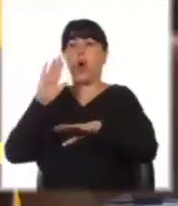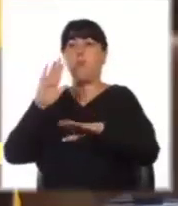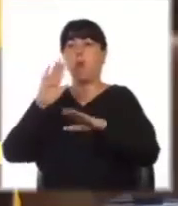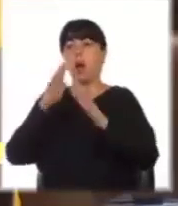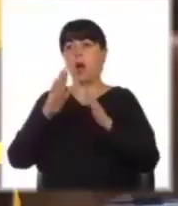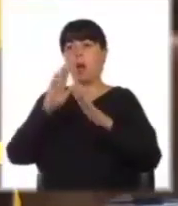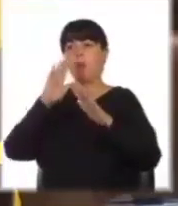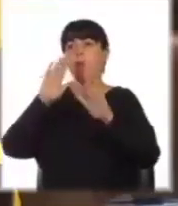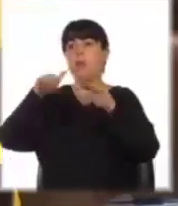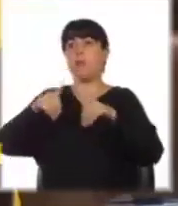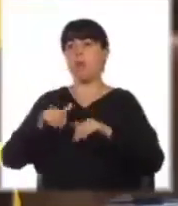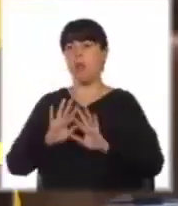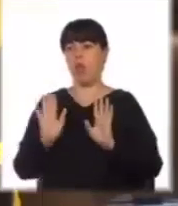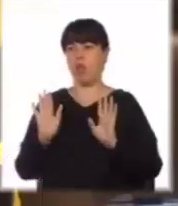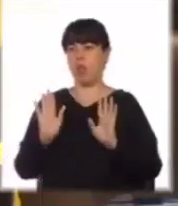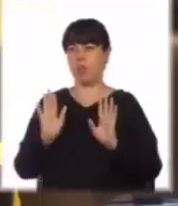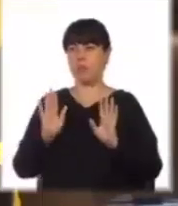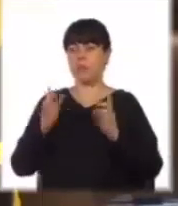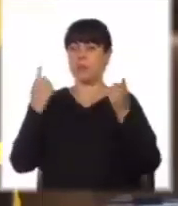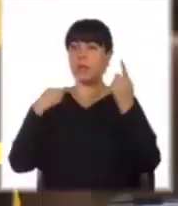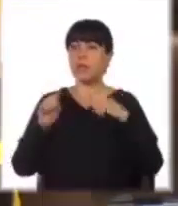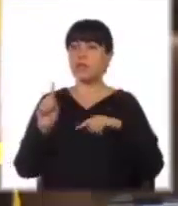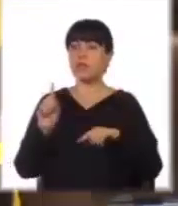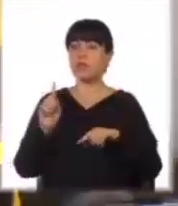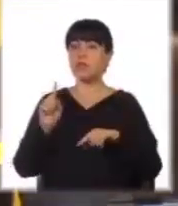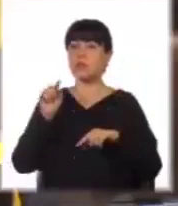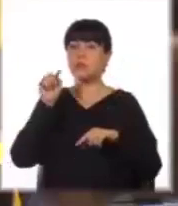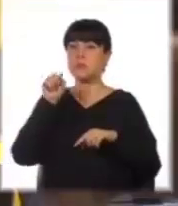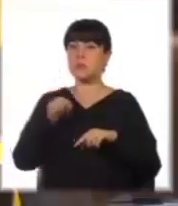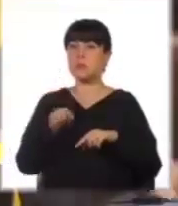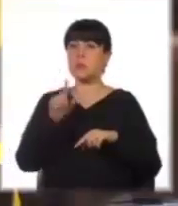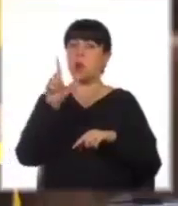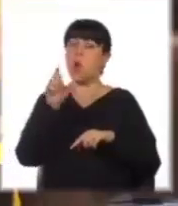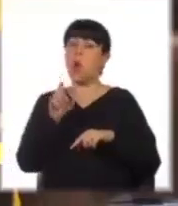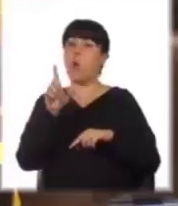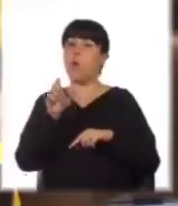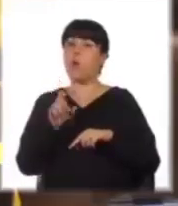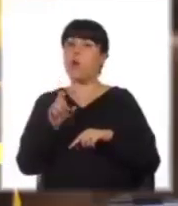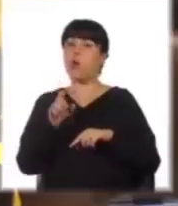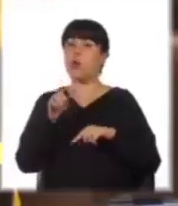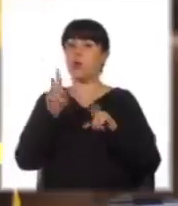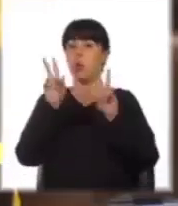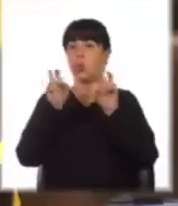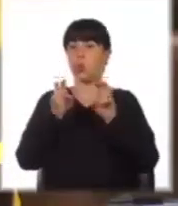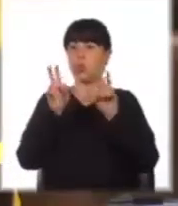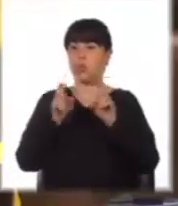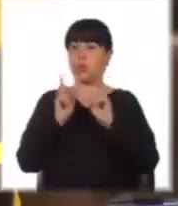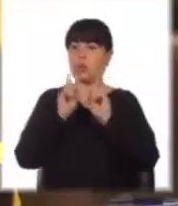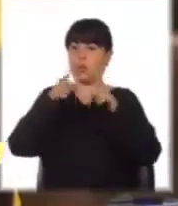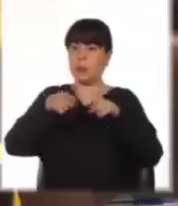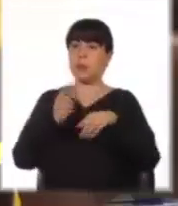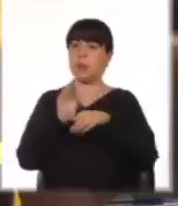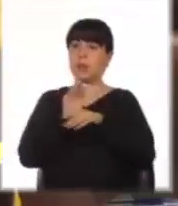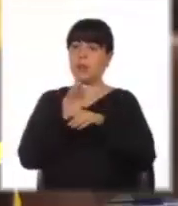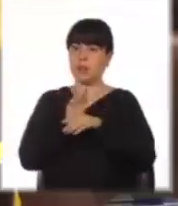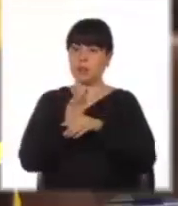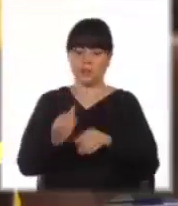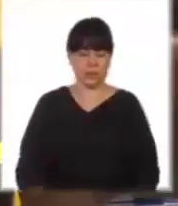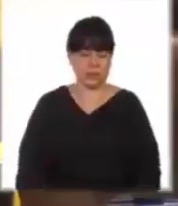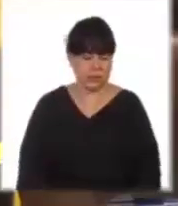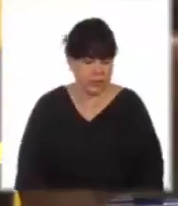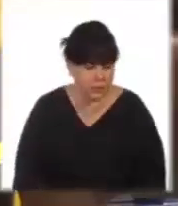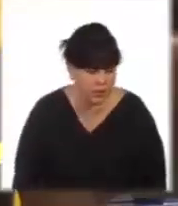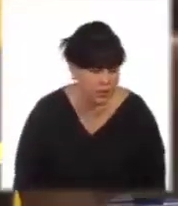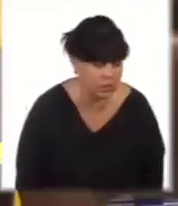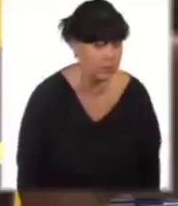propiedad. Entonces, esto es, sin lugar a dudas, un tema también de clase. Y aparecen